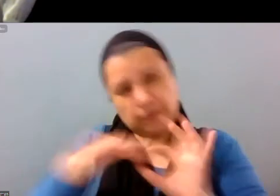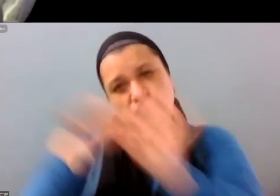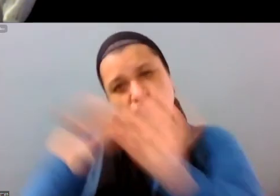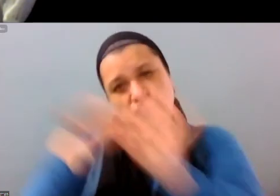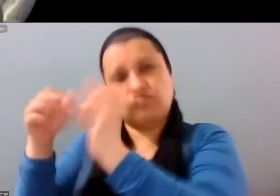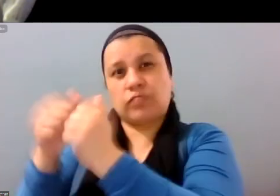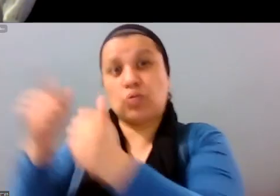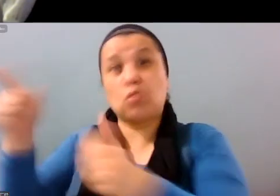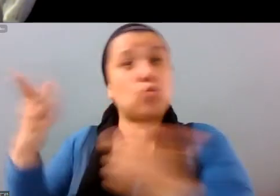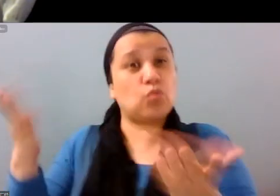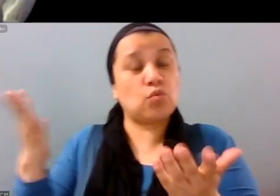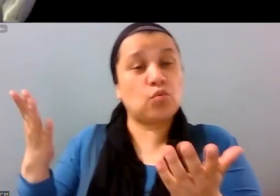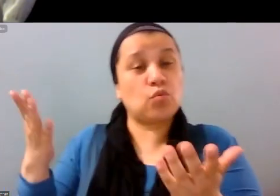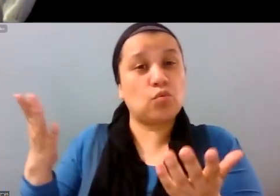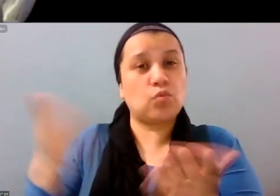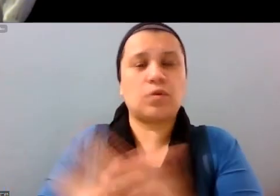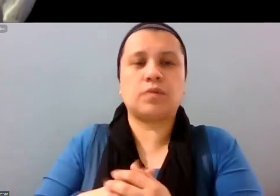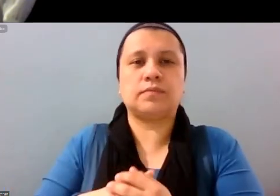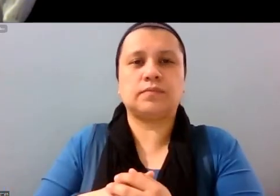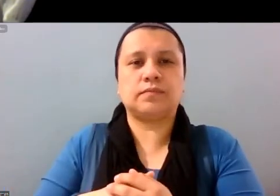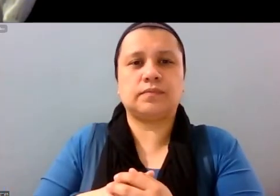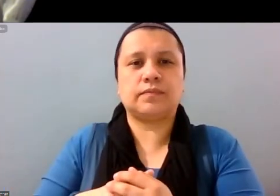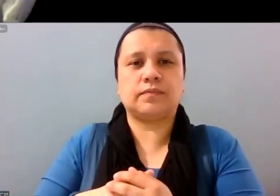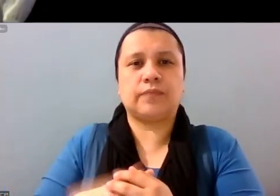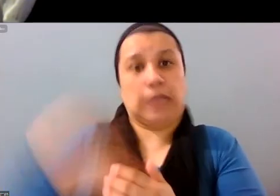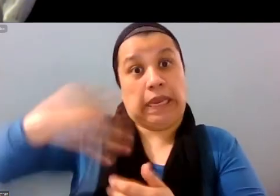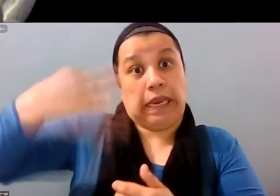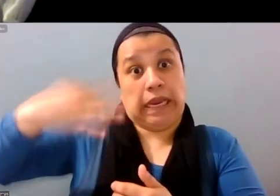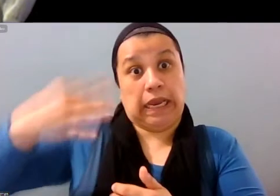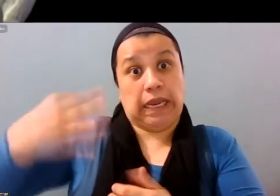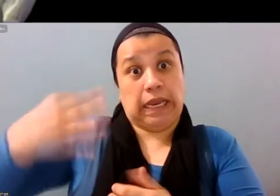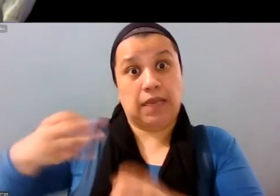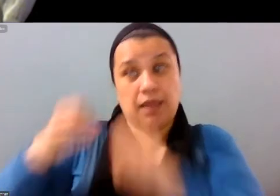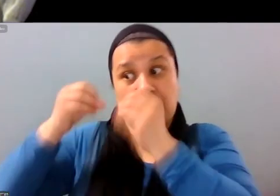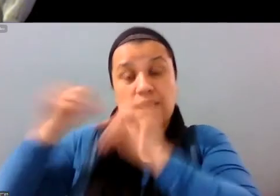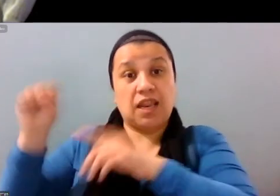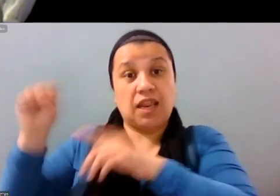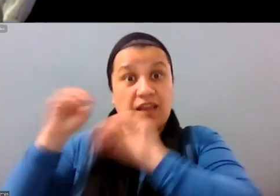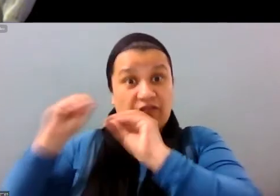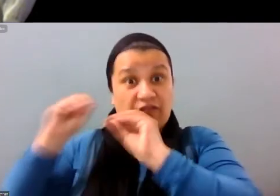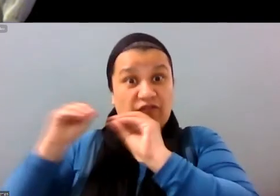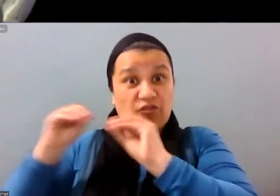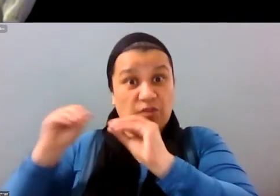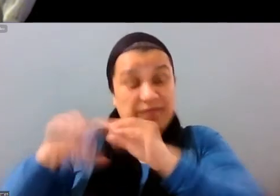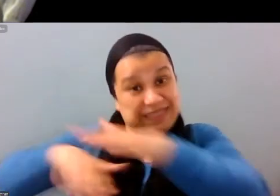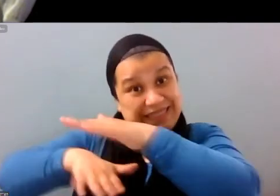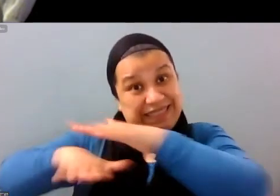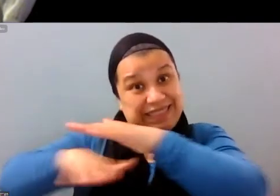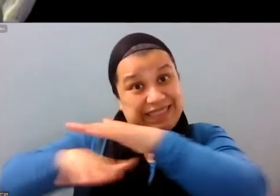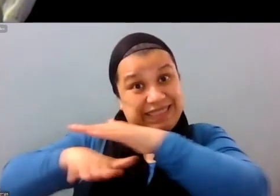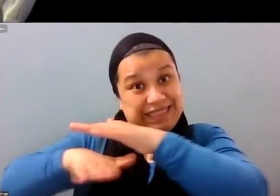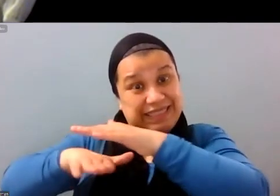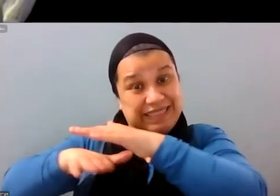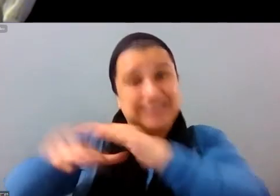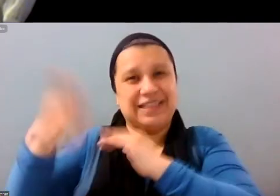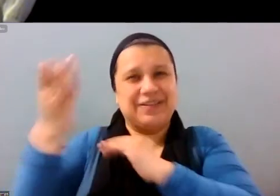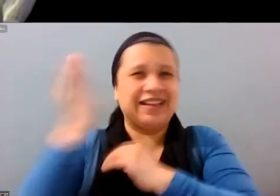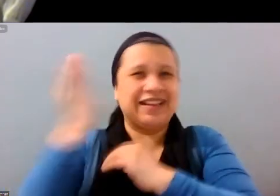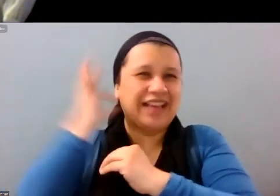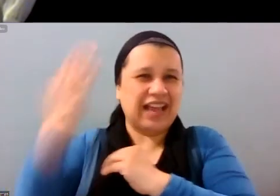instancia tiene que ver con la calidad de la formación inicial que es un tema que desde luego se trabaja con doña Linda que hay una alta